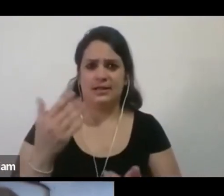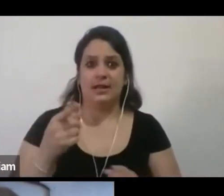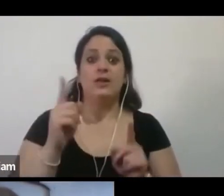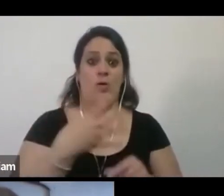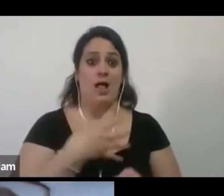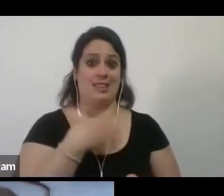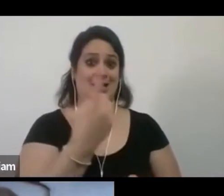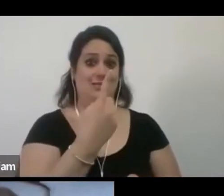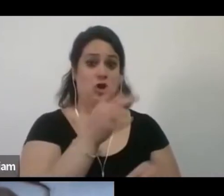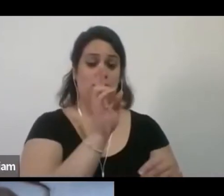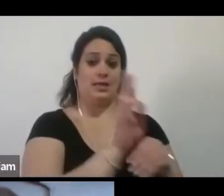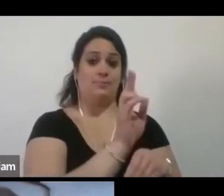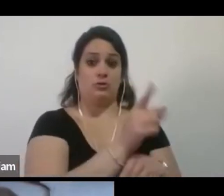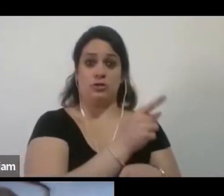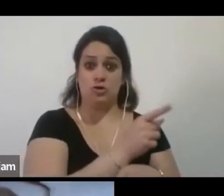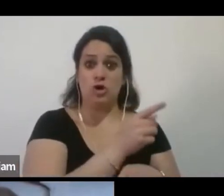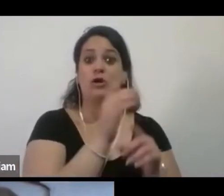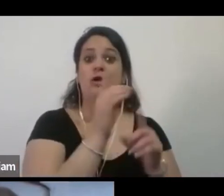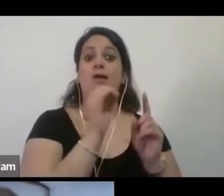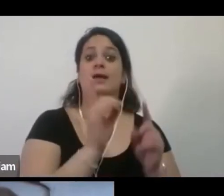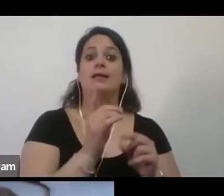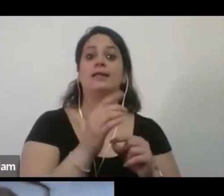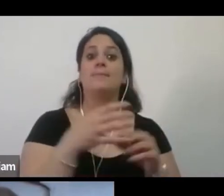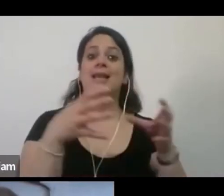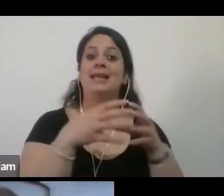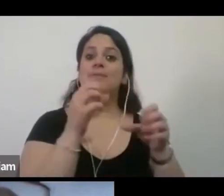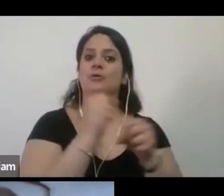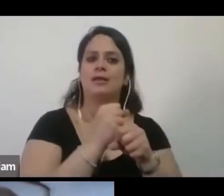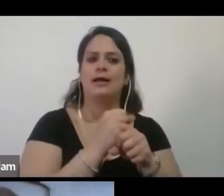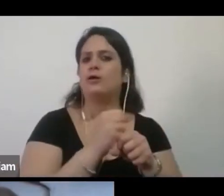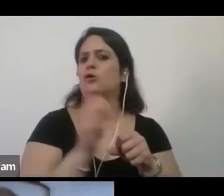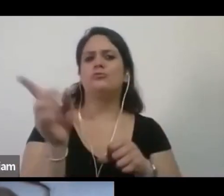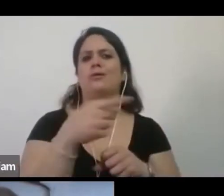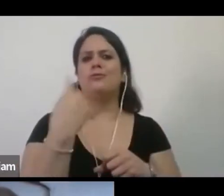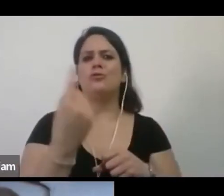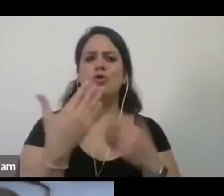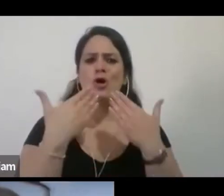de Protección y el equipo con el cual yo trabajo.